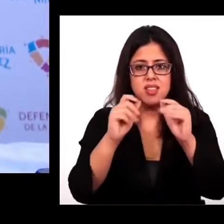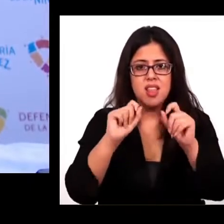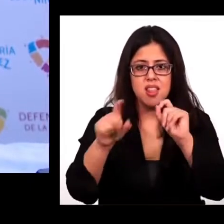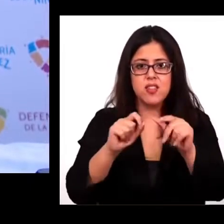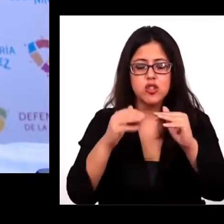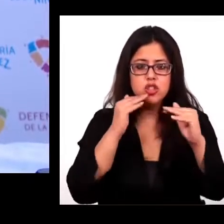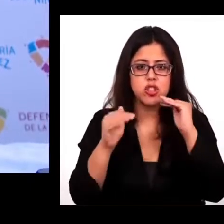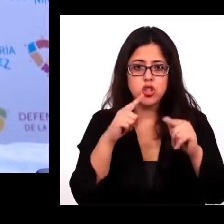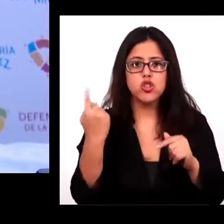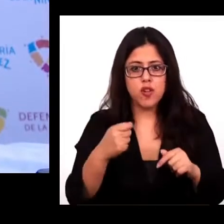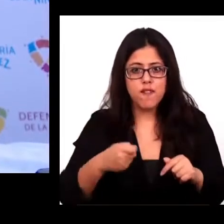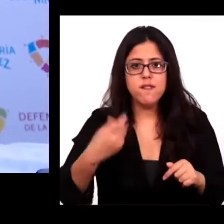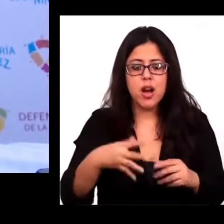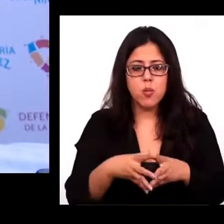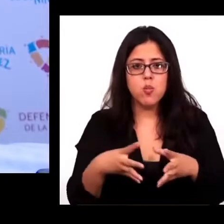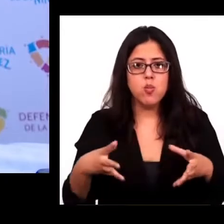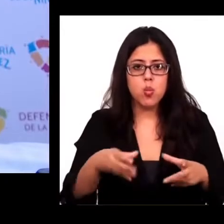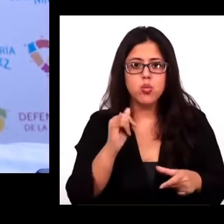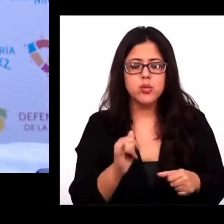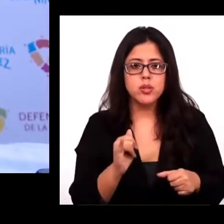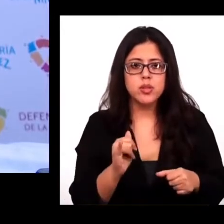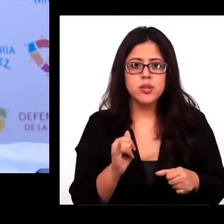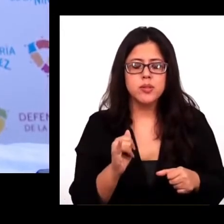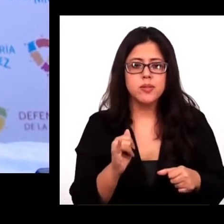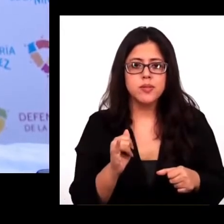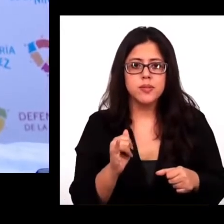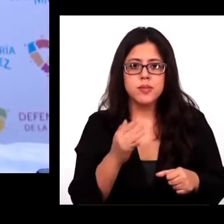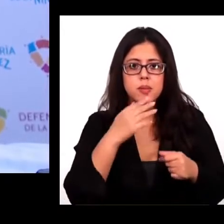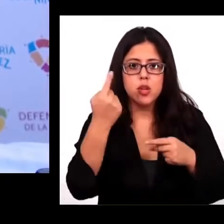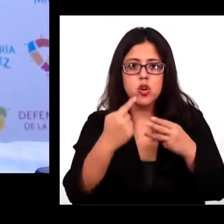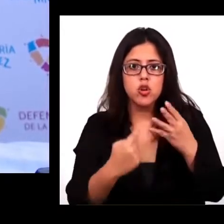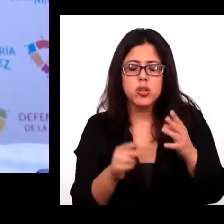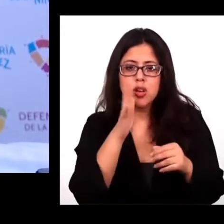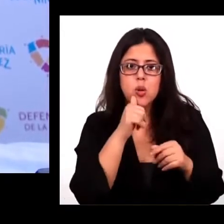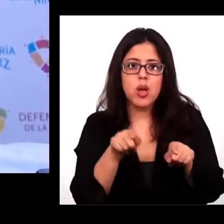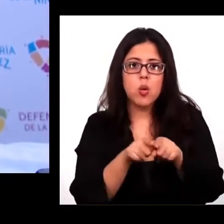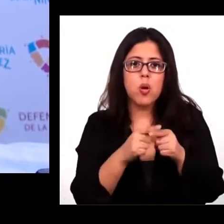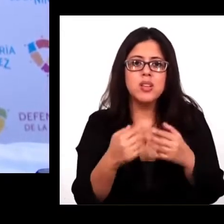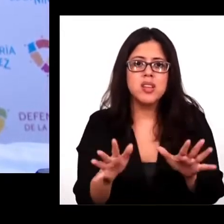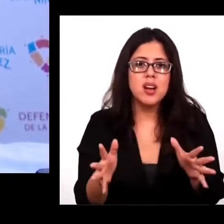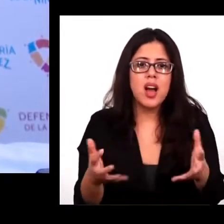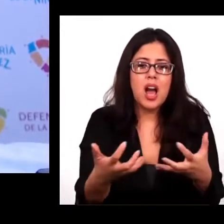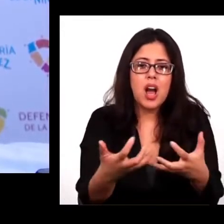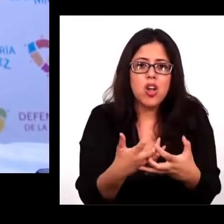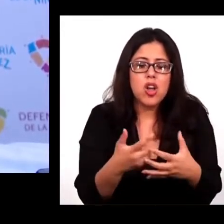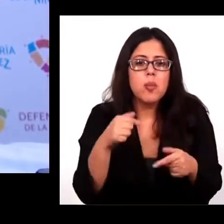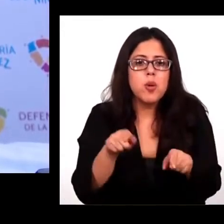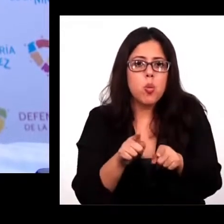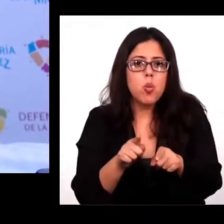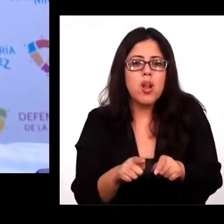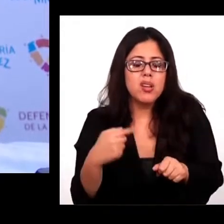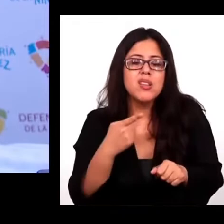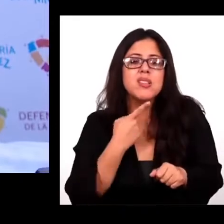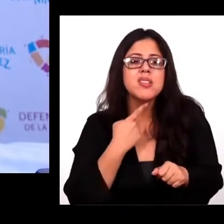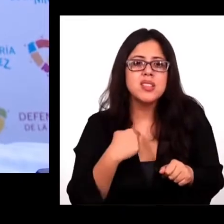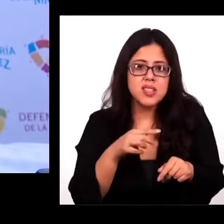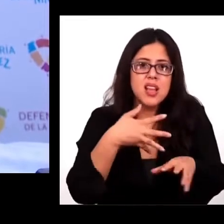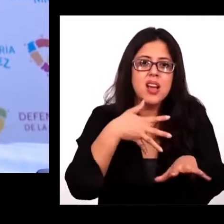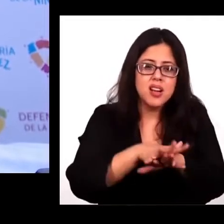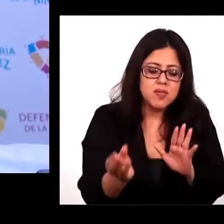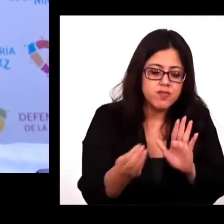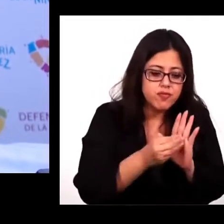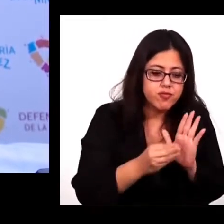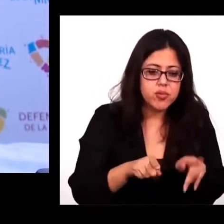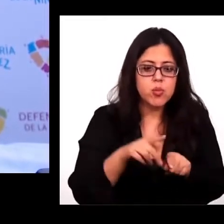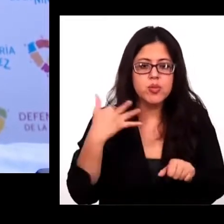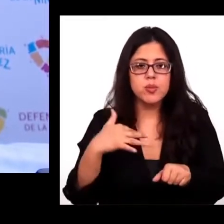nosotros valoramos muchísimo, por supuesto. Hay otras que no se han acogido y que nos interesa que efectivamente se integren porque son relevantes desde